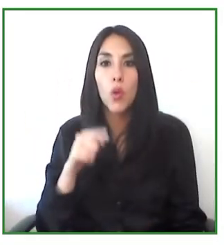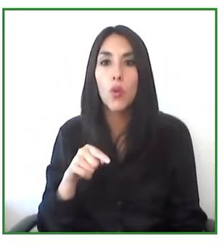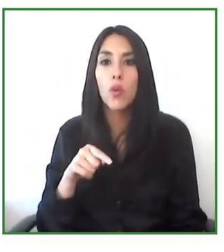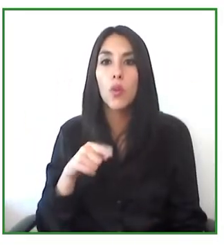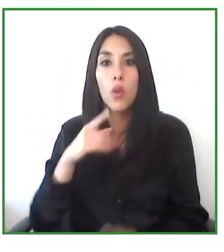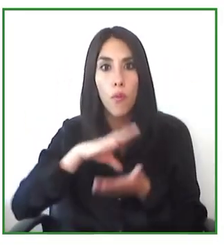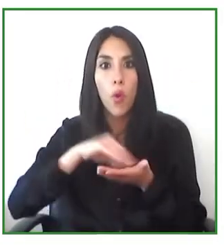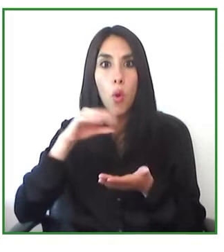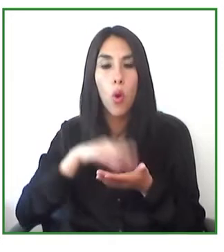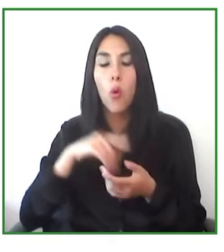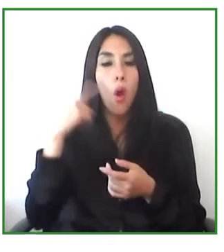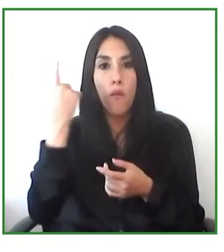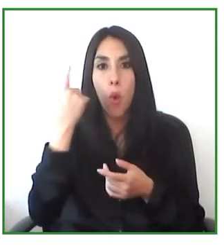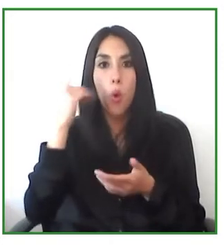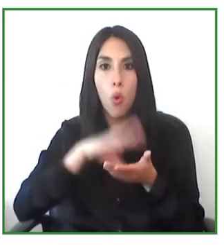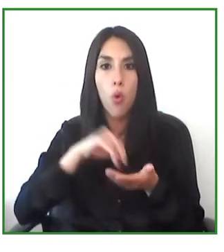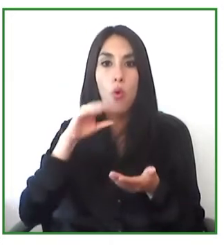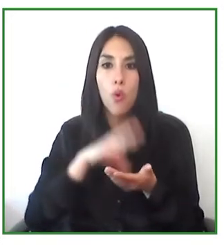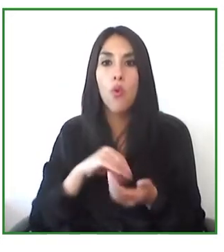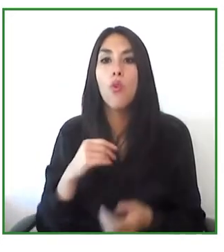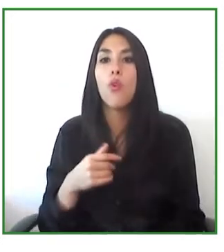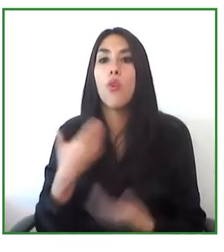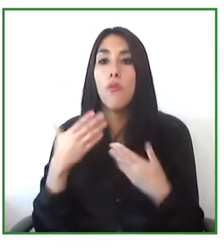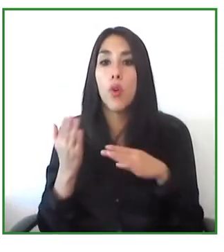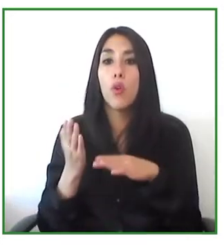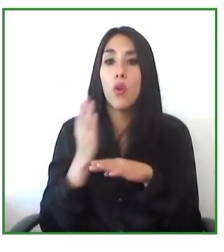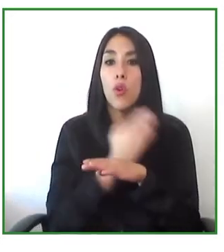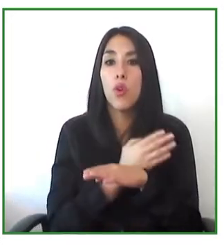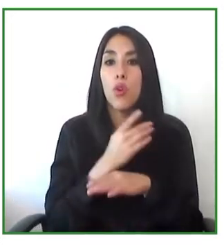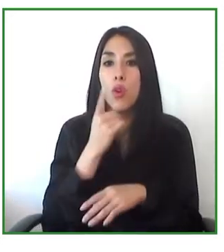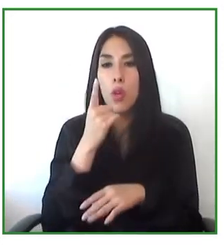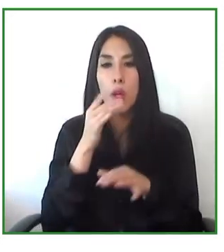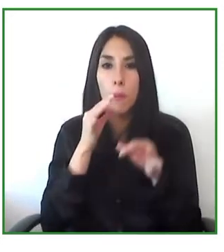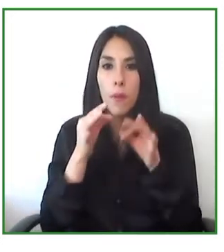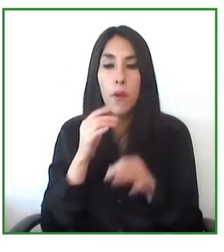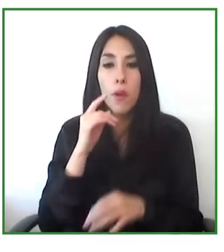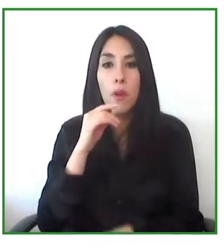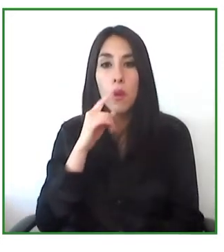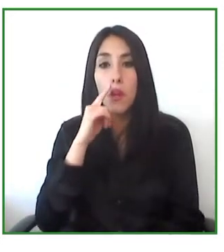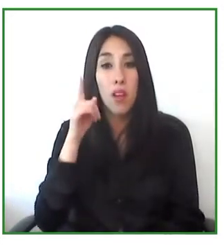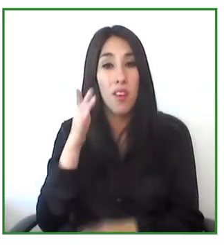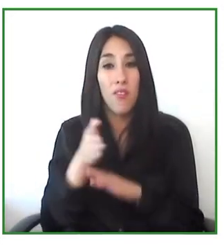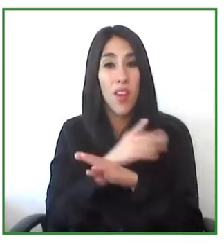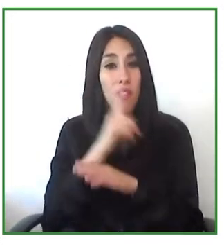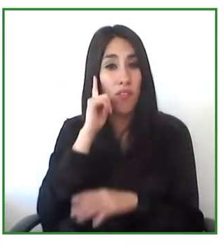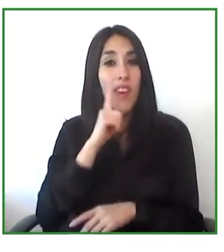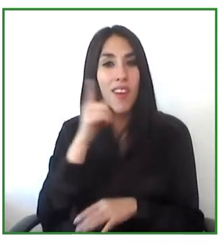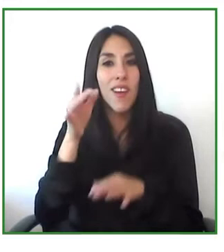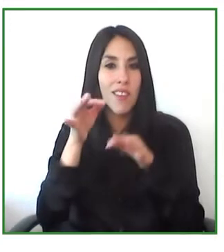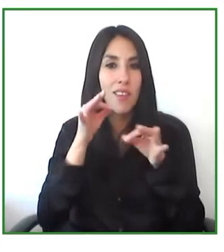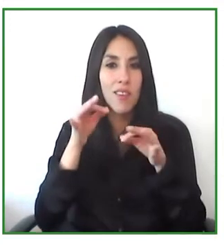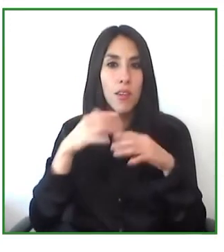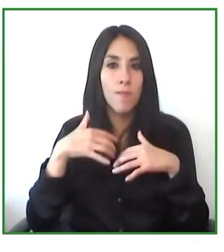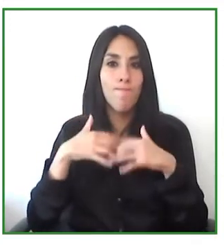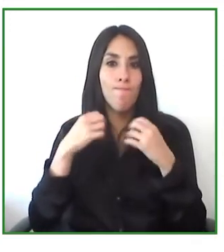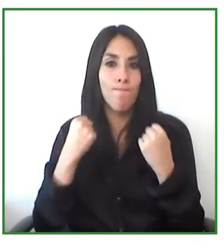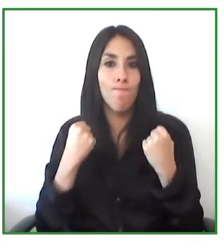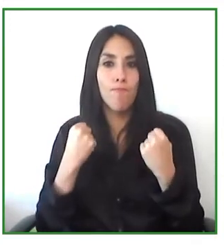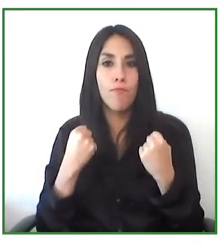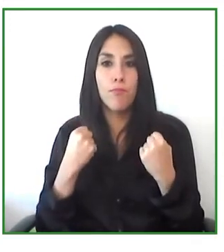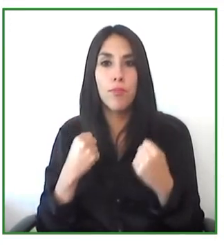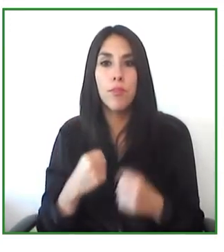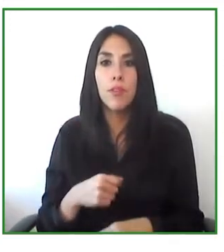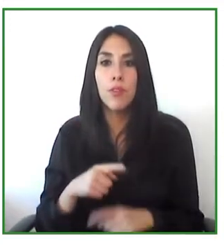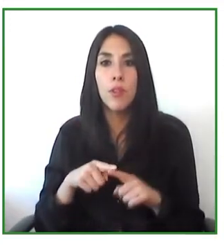anteriormente Henry, el empoderamiento de poder yo acceder a la información, de tener las herramientas. Antiguamente nosotros